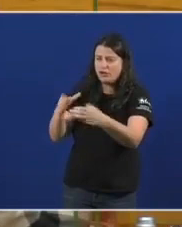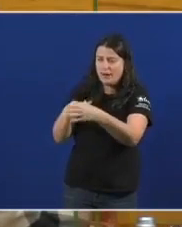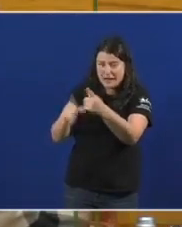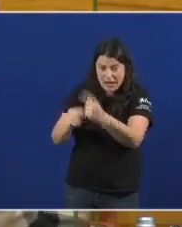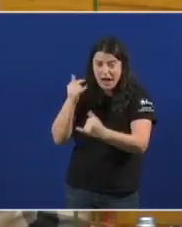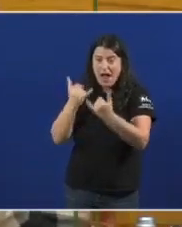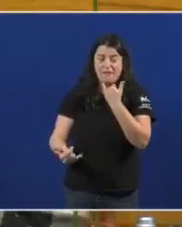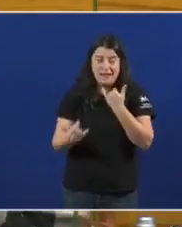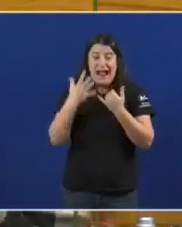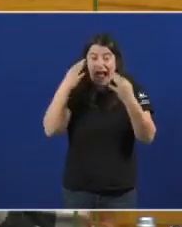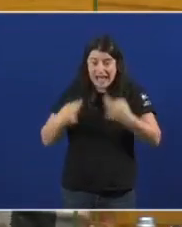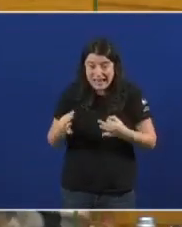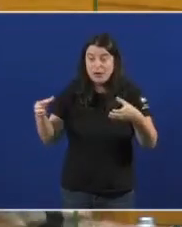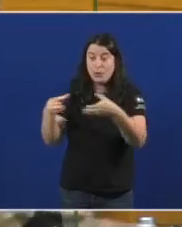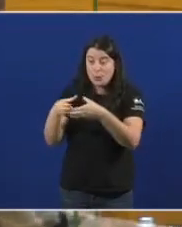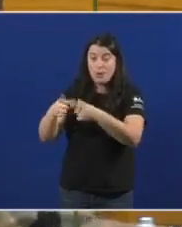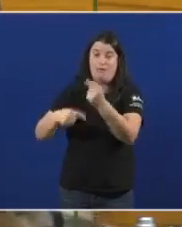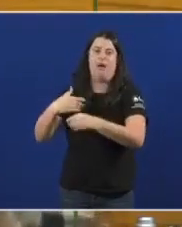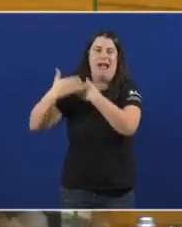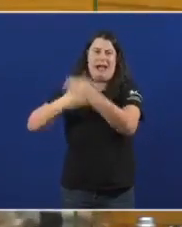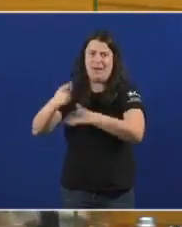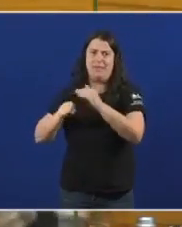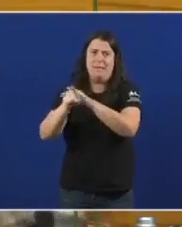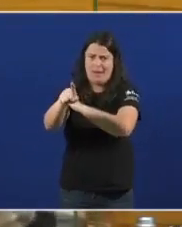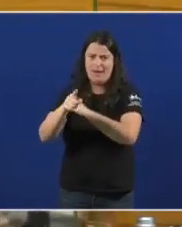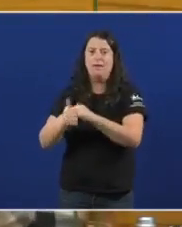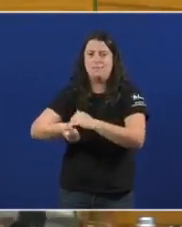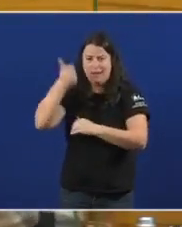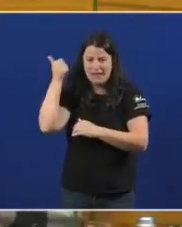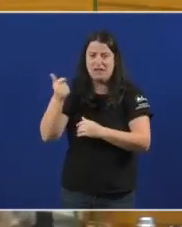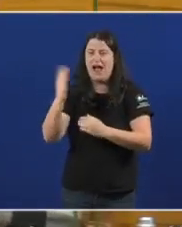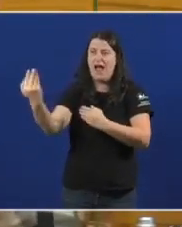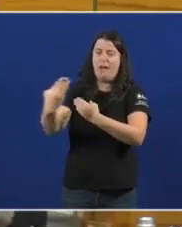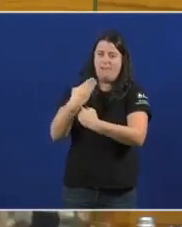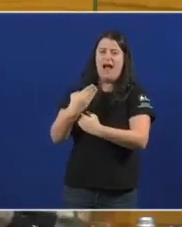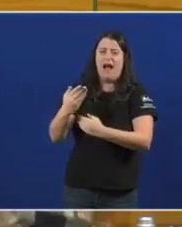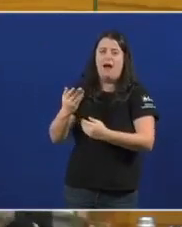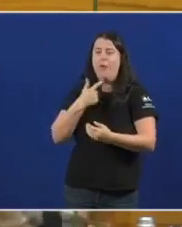vai frear o avance desta forza política e, desde logo, non nos vai calar neste Parlamento.